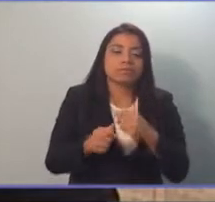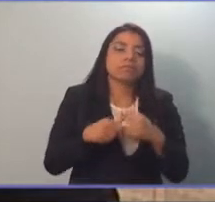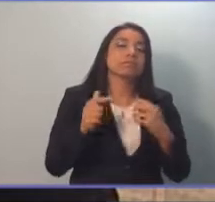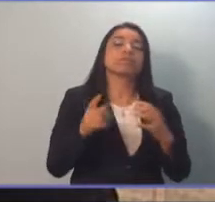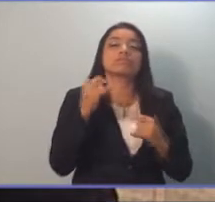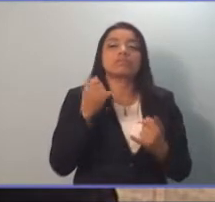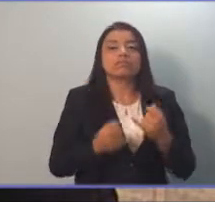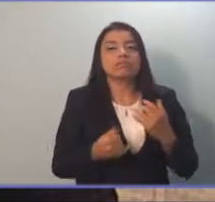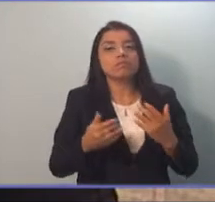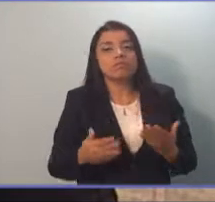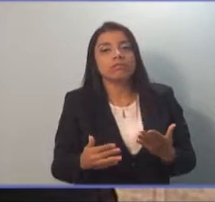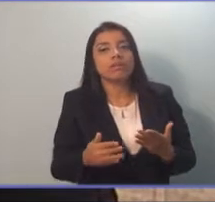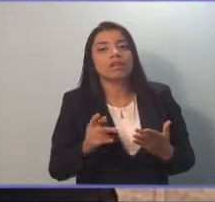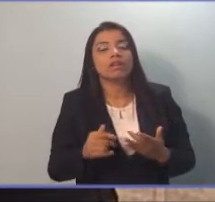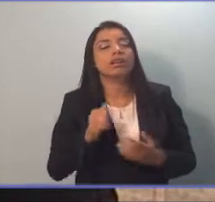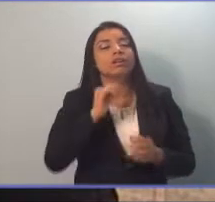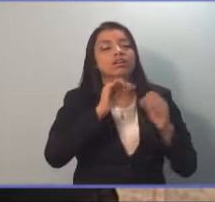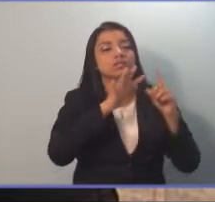rubro,